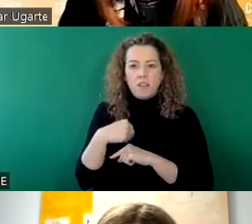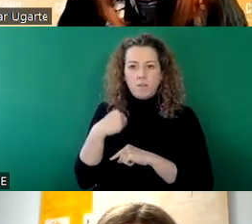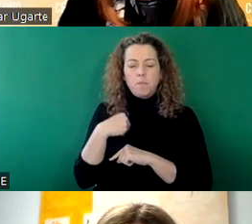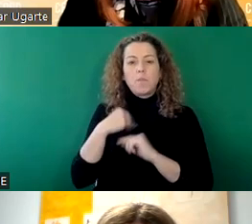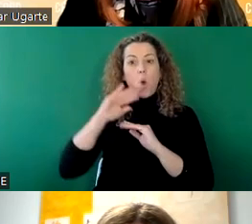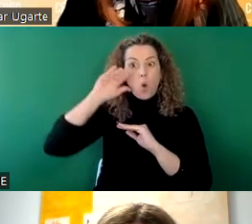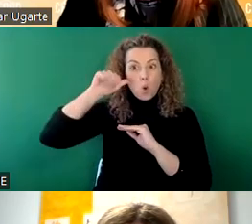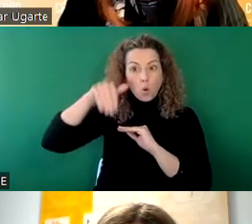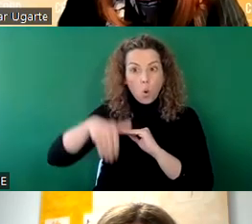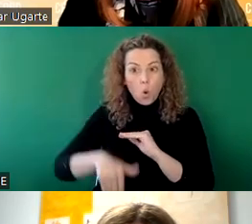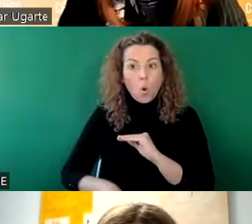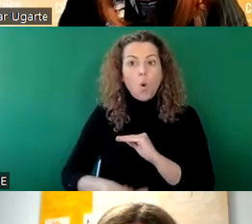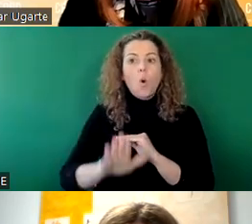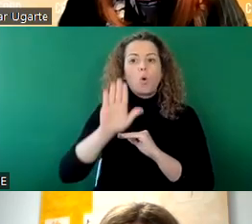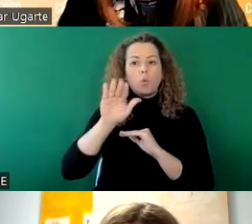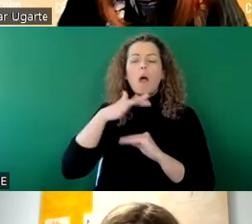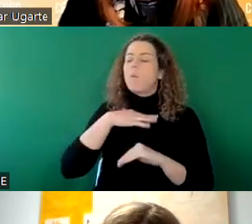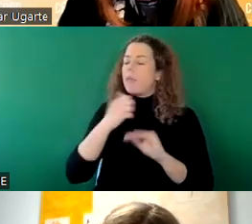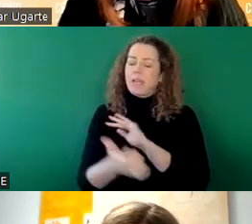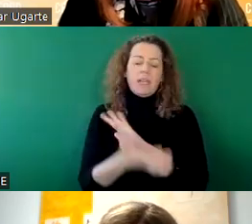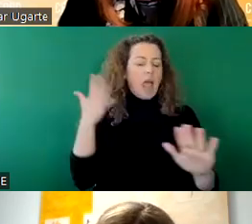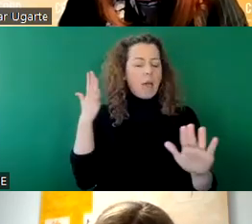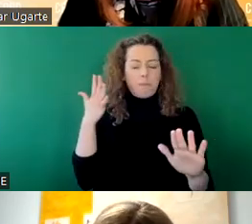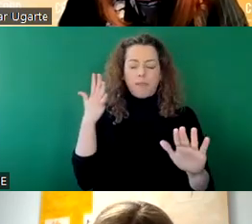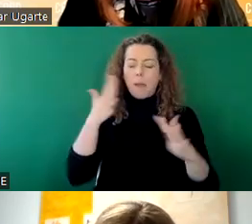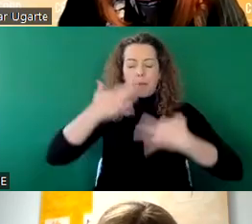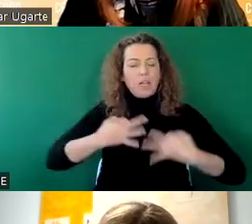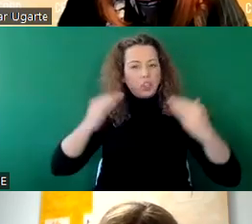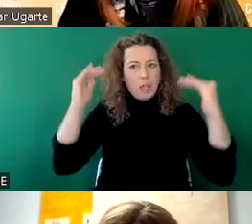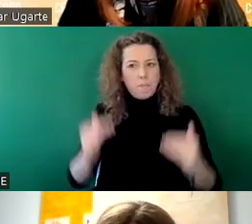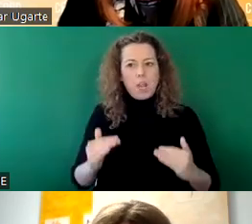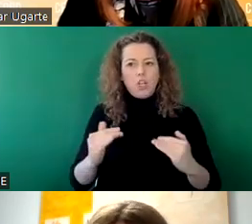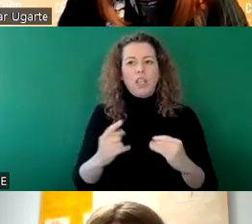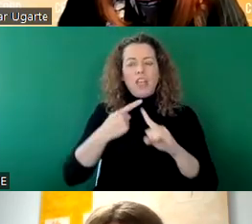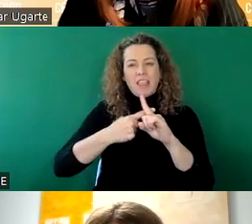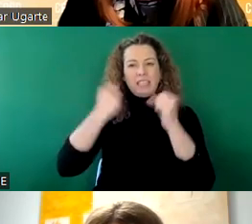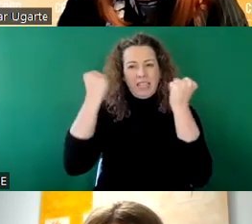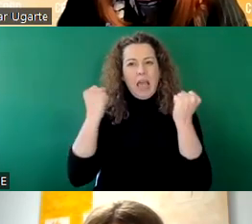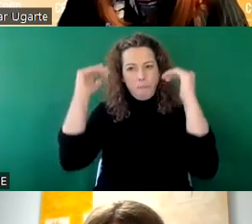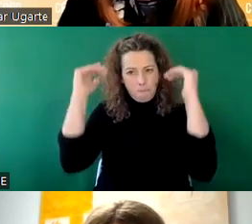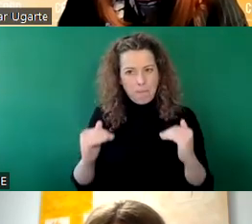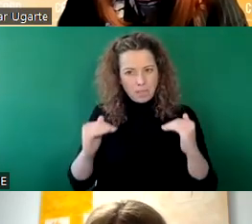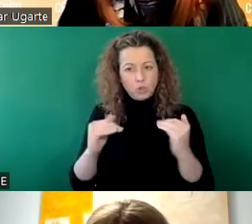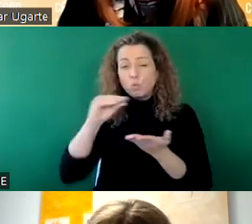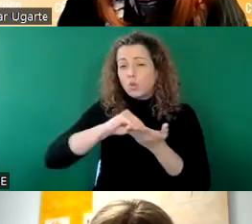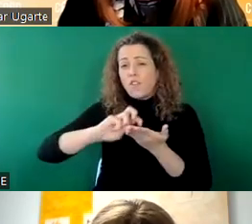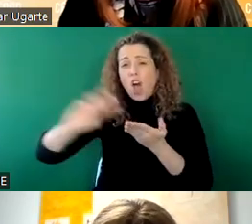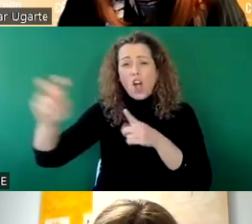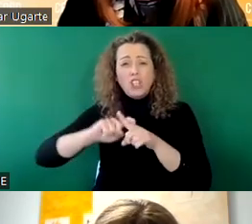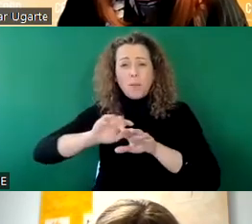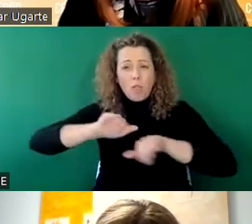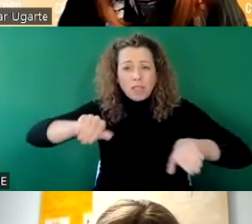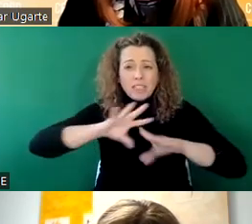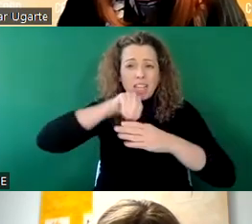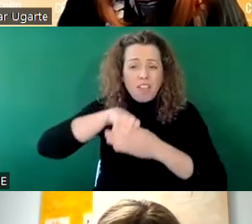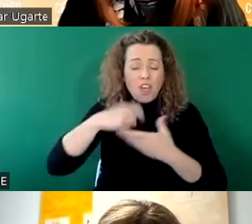de la meseta sea lo más rápida, lo menos peligrosa y de menor intensidad posible, ¿no? Muchas veces otro tipo de intervenciones físicas